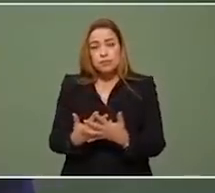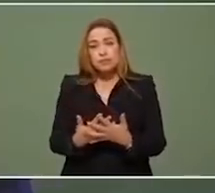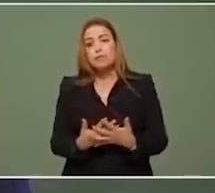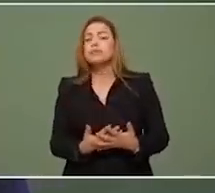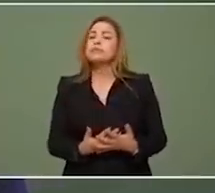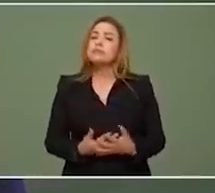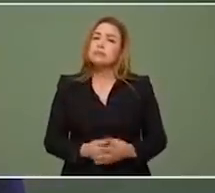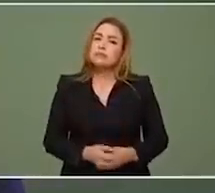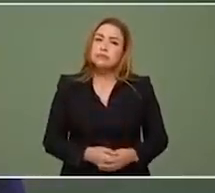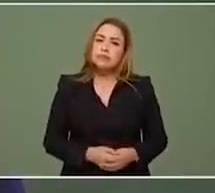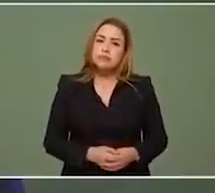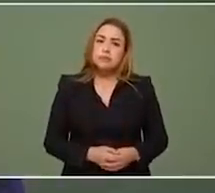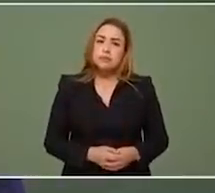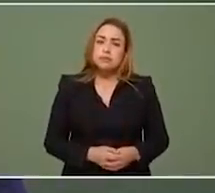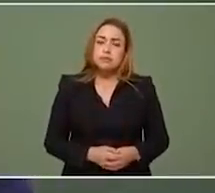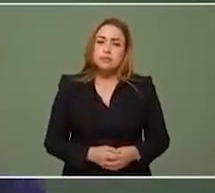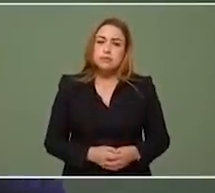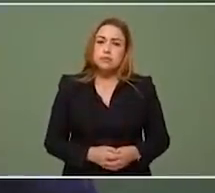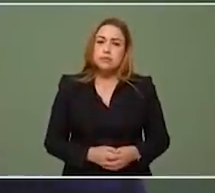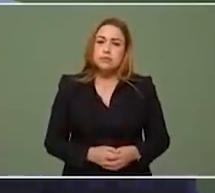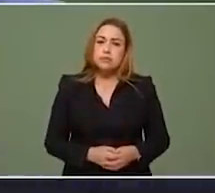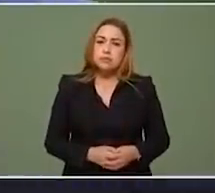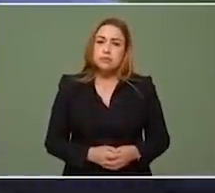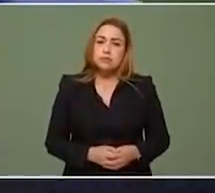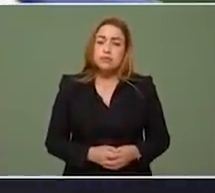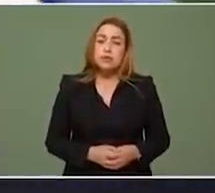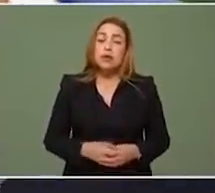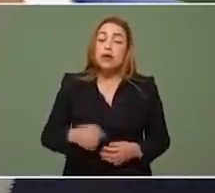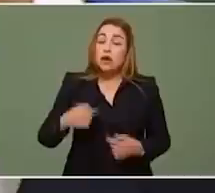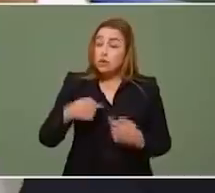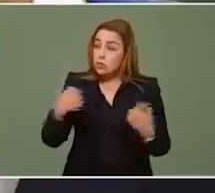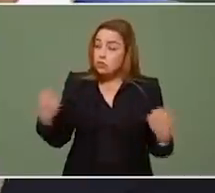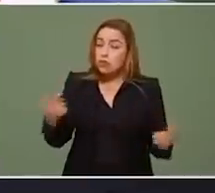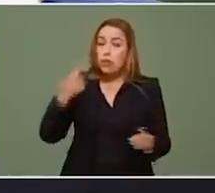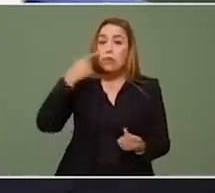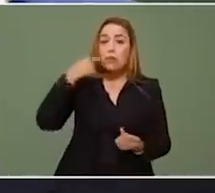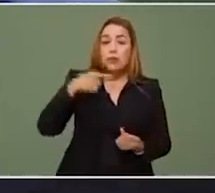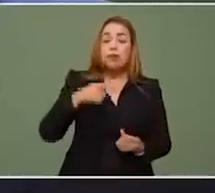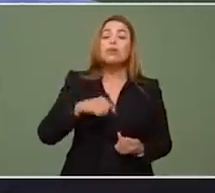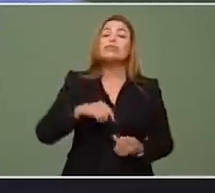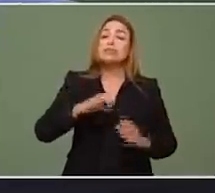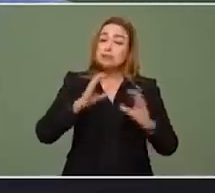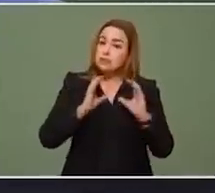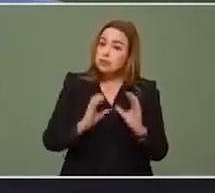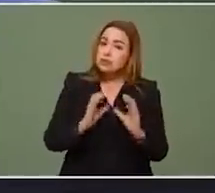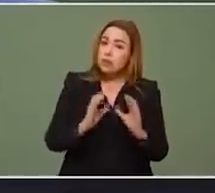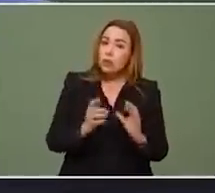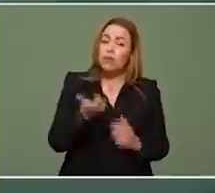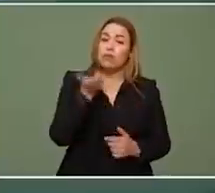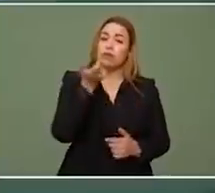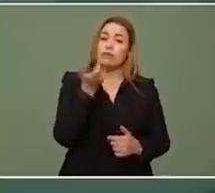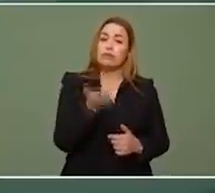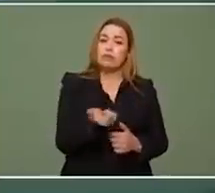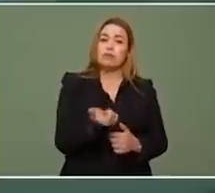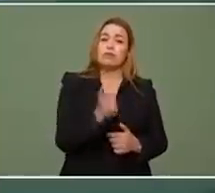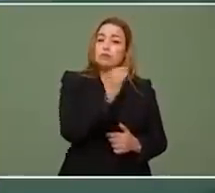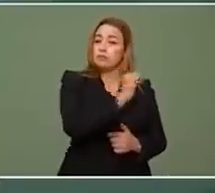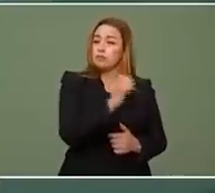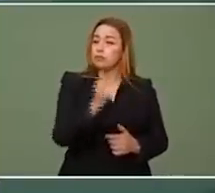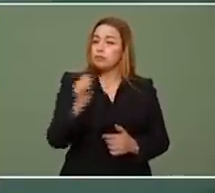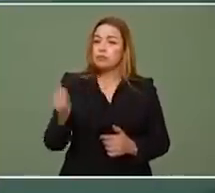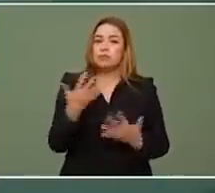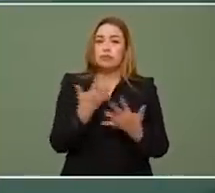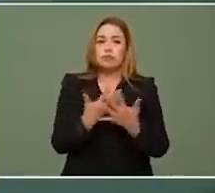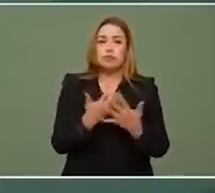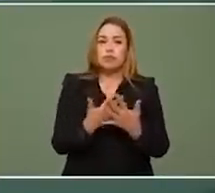se va cuidar que rinda el presupuesto y que no